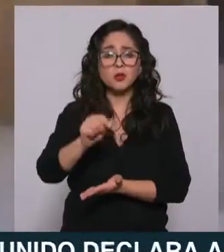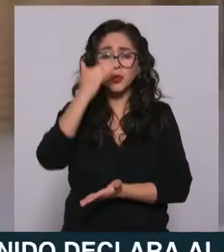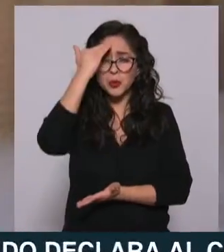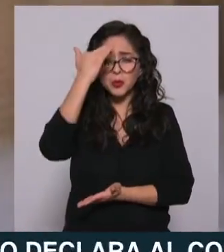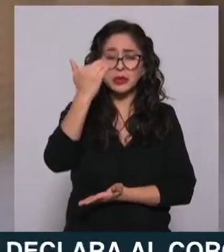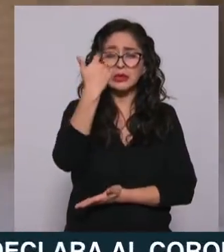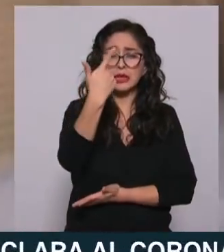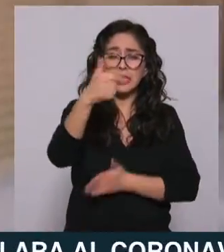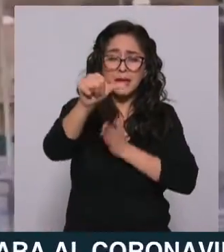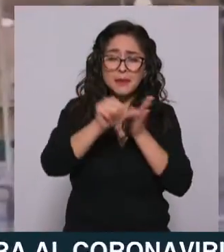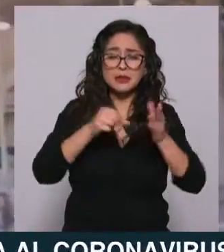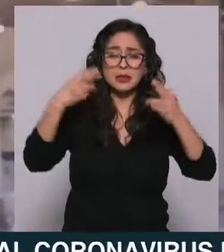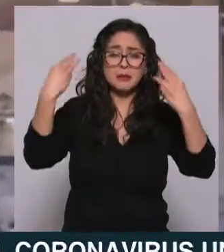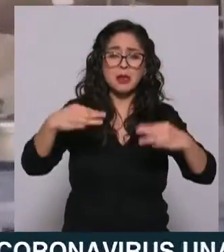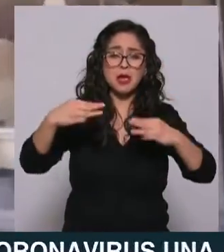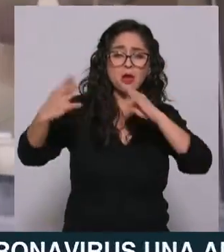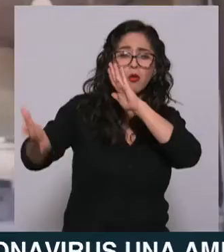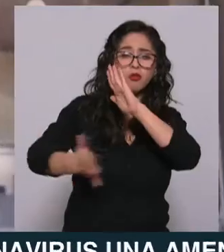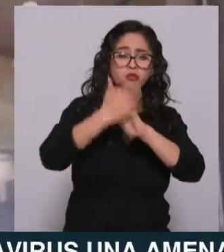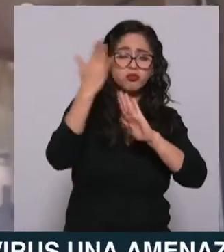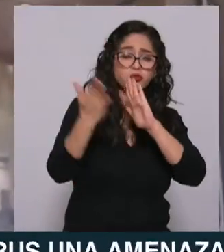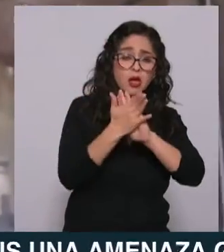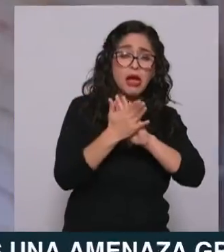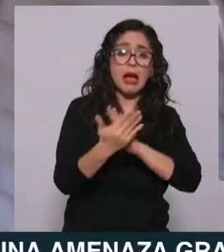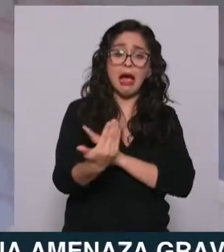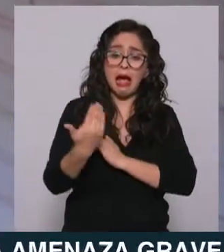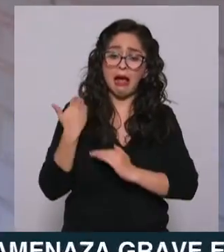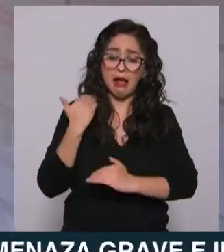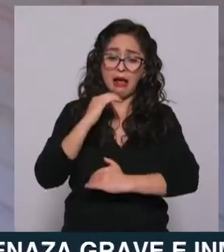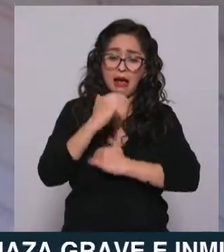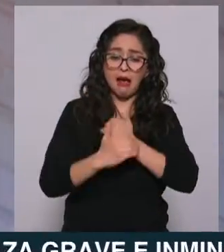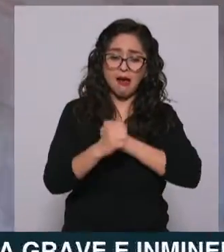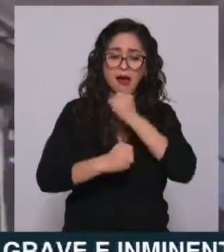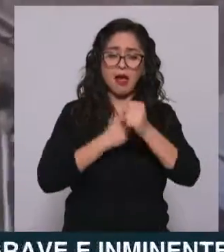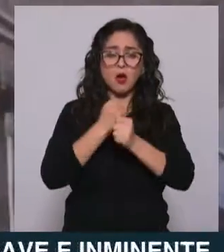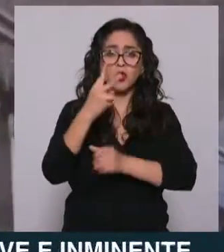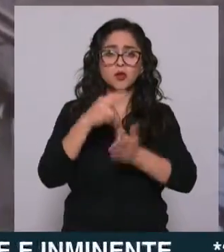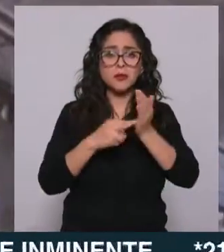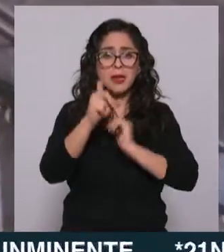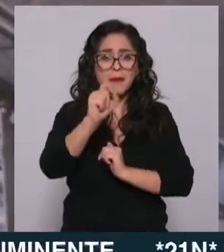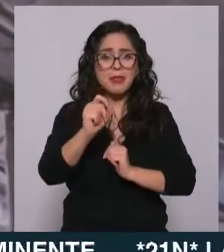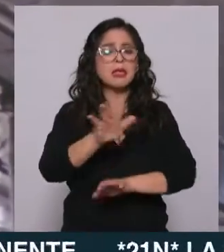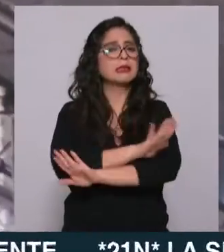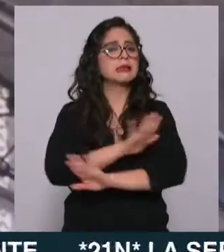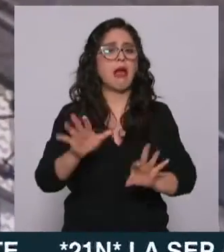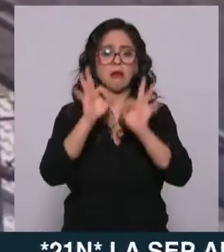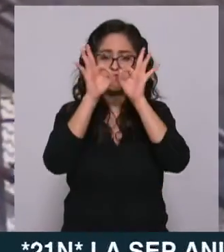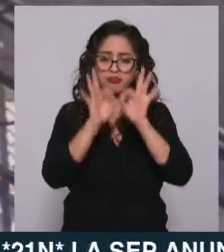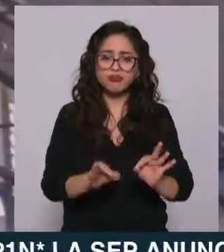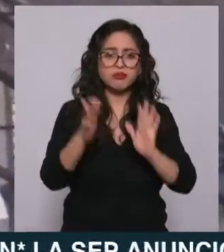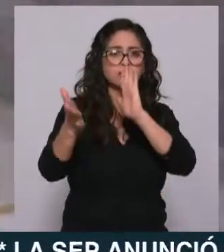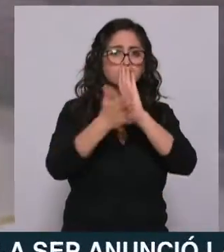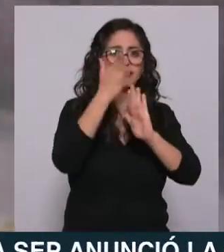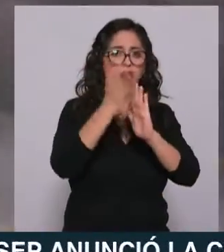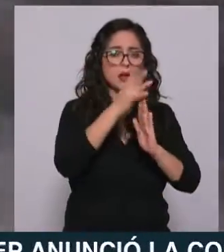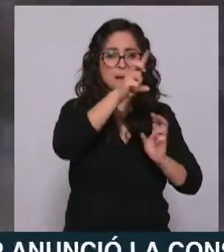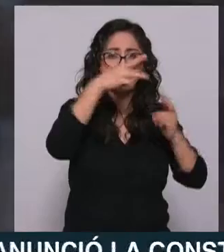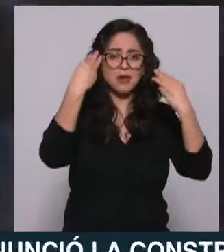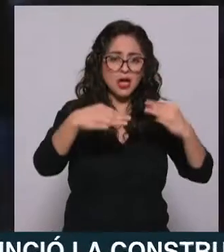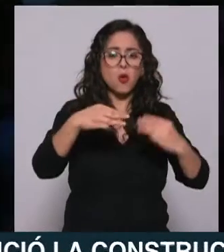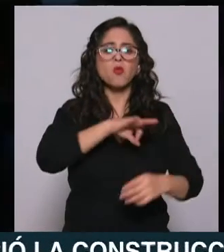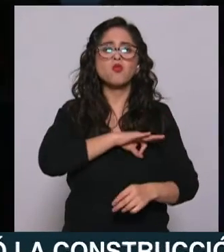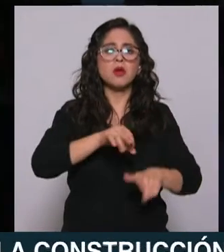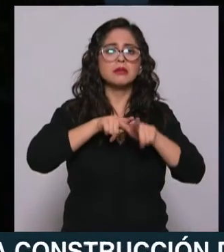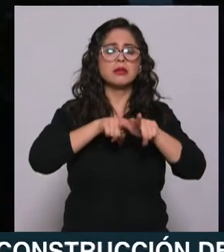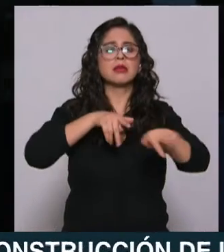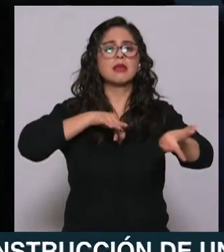de la Merced, con lo que antes de finalizar el año quedaría listo y en funcionamiento al 100%. Esta